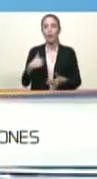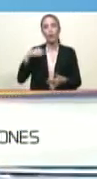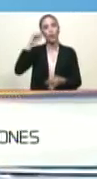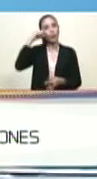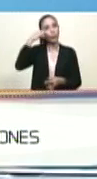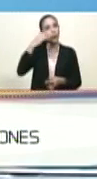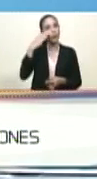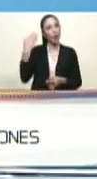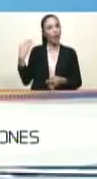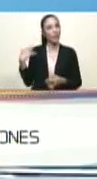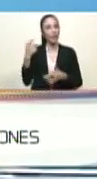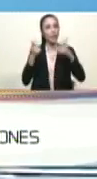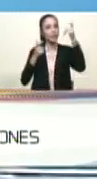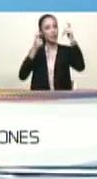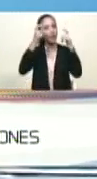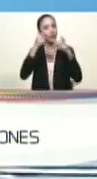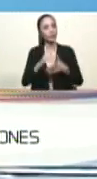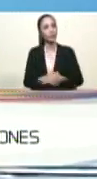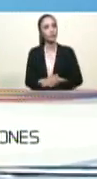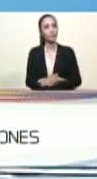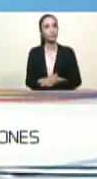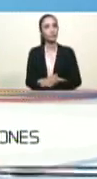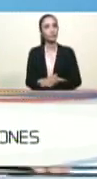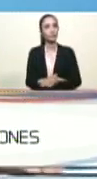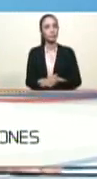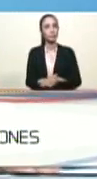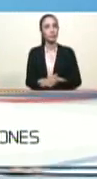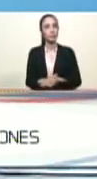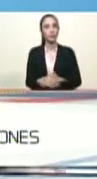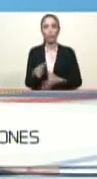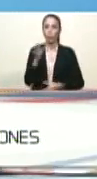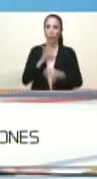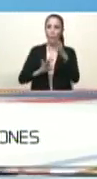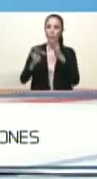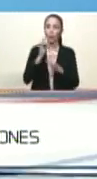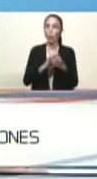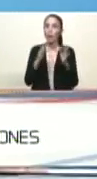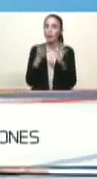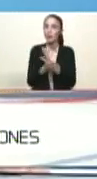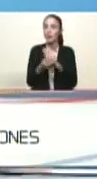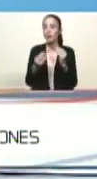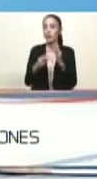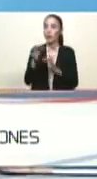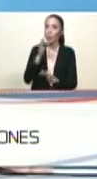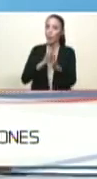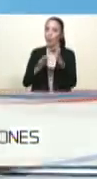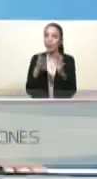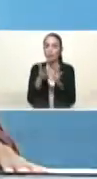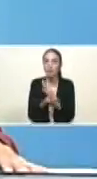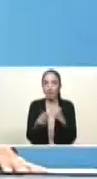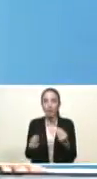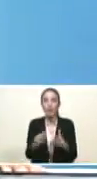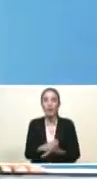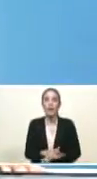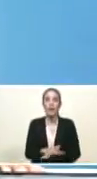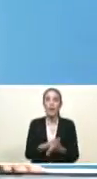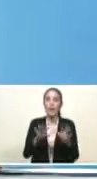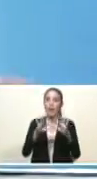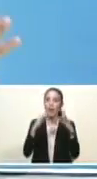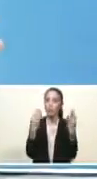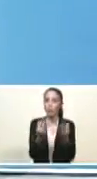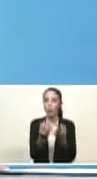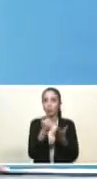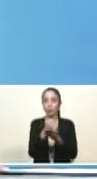Chávez nos emplazó respecto a que cumpliéramos la Constitución con nuestro pueblo, la ley